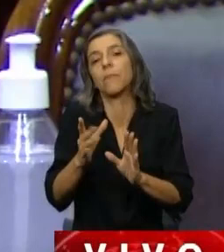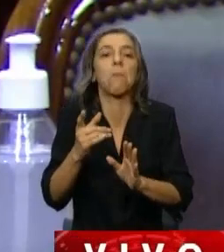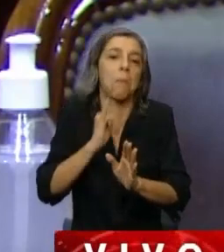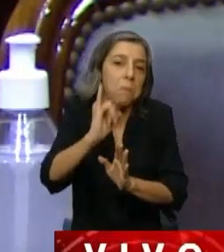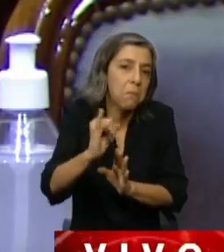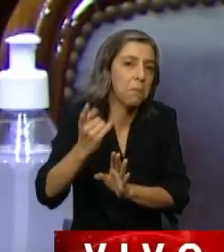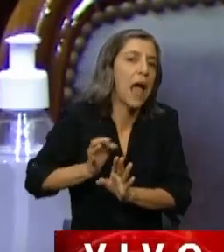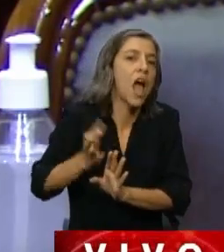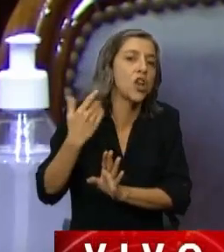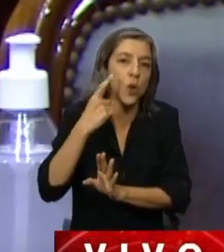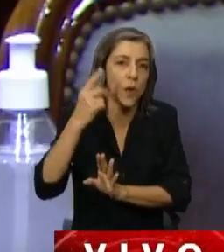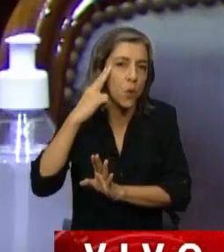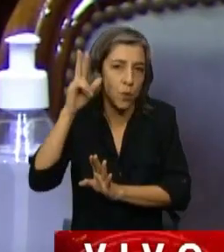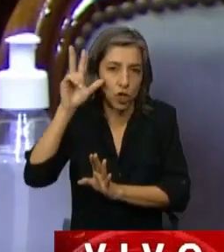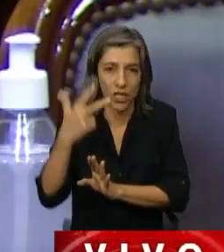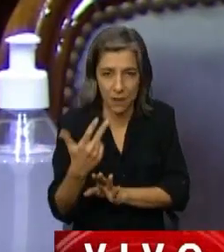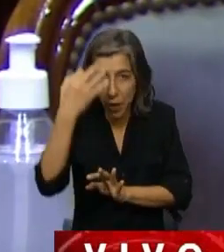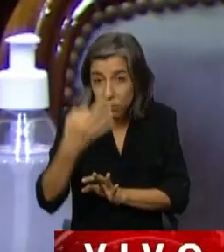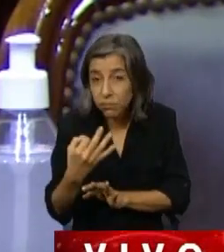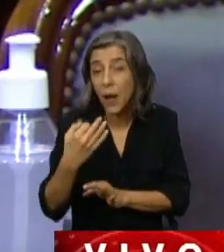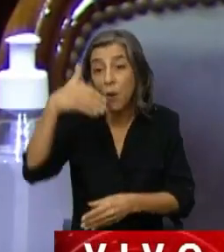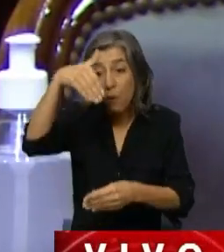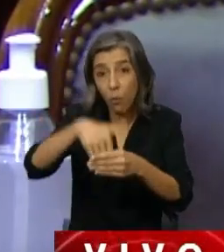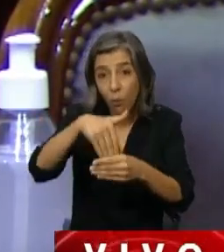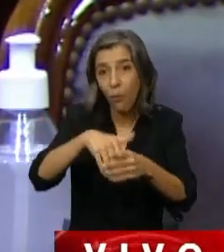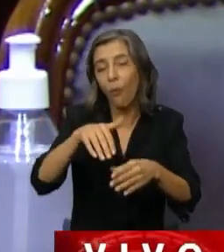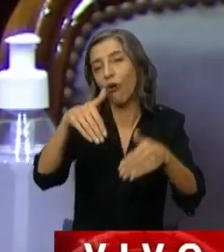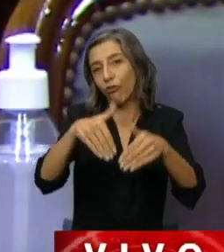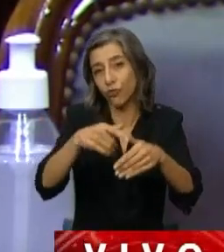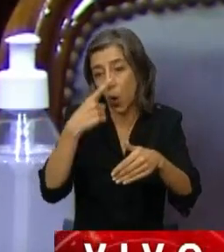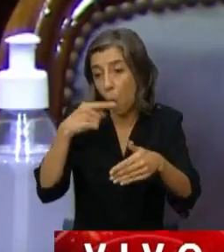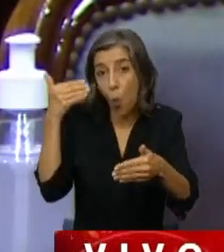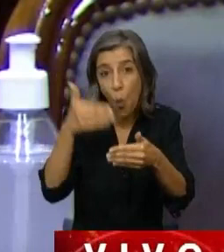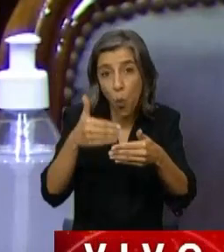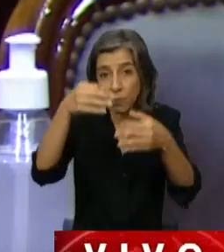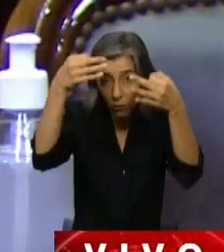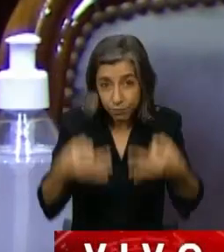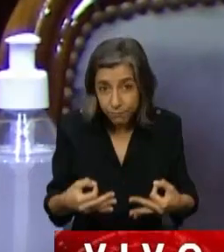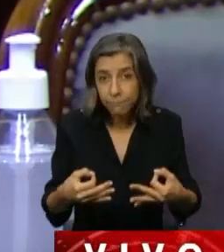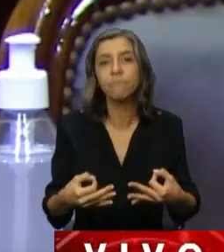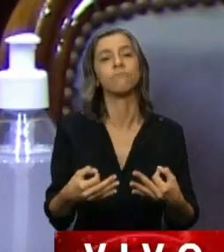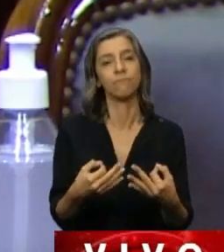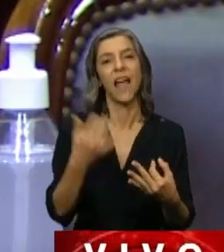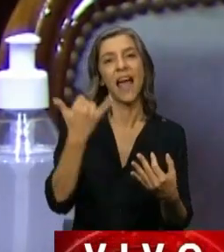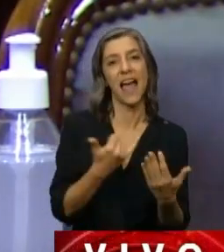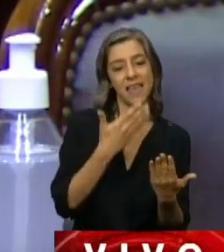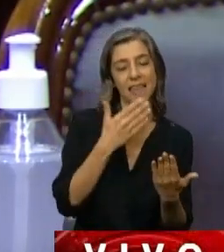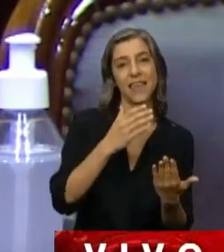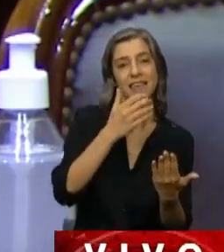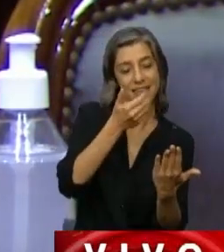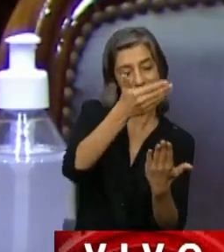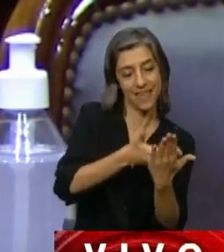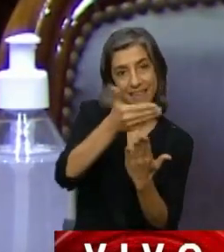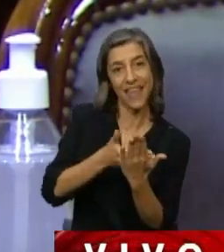pero en el escrutinio definitivo se cotejan las actas con los certificados de escrutinio